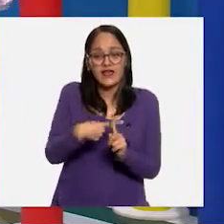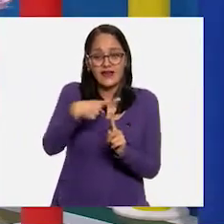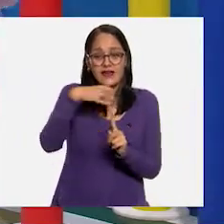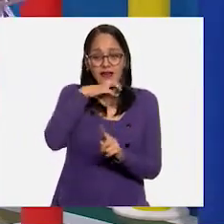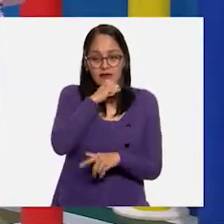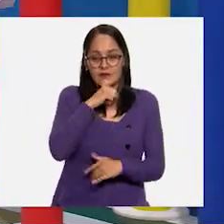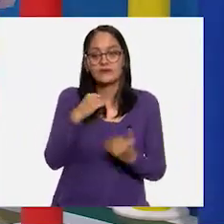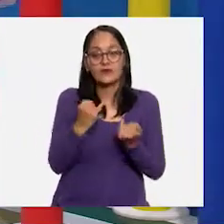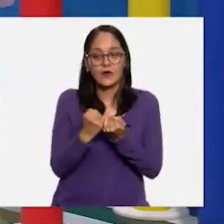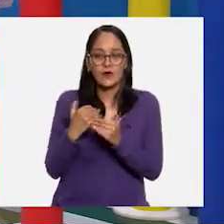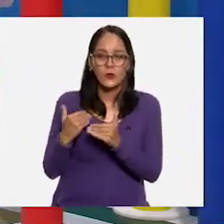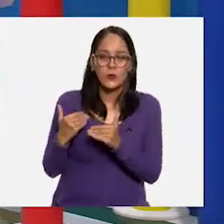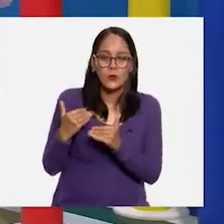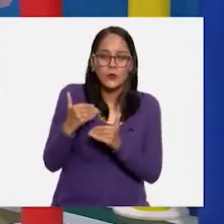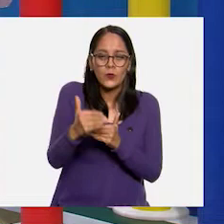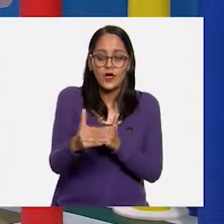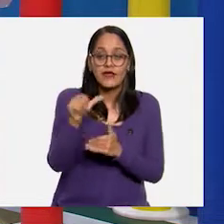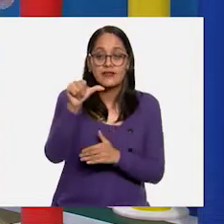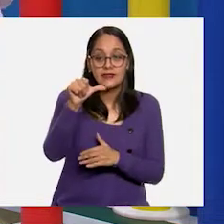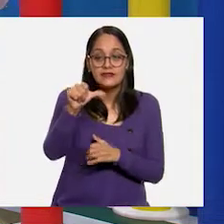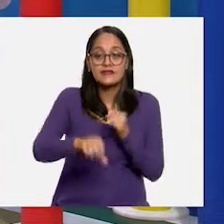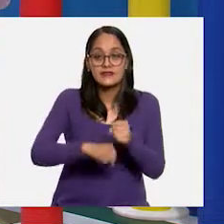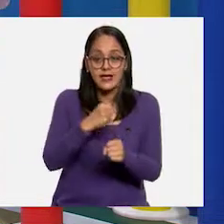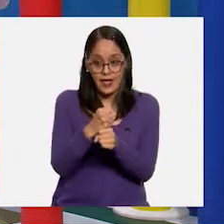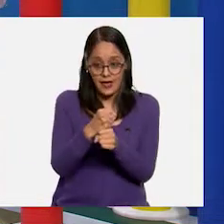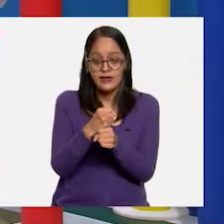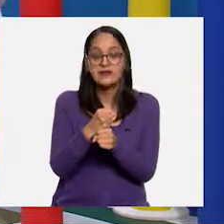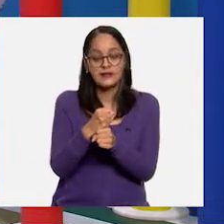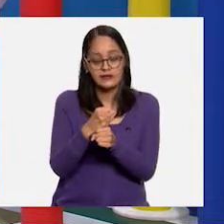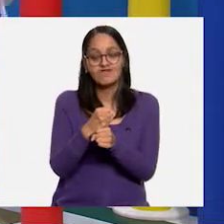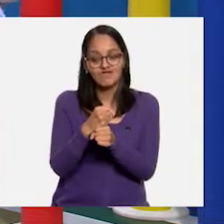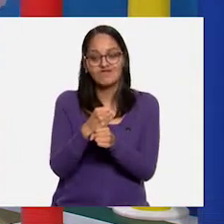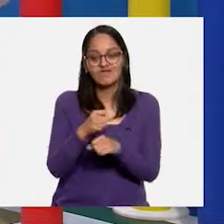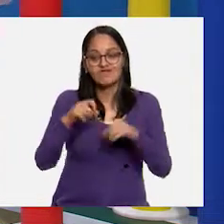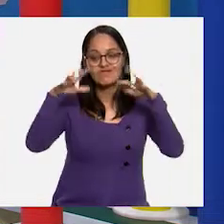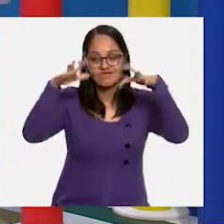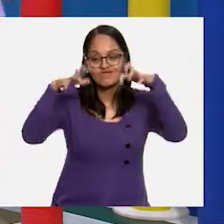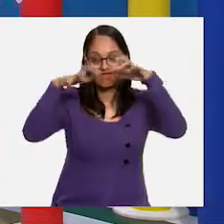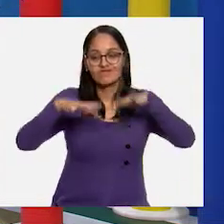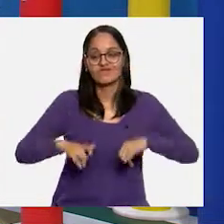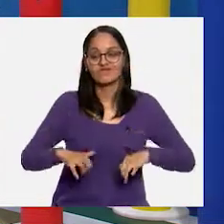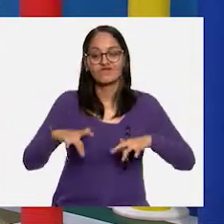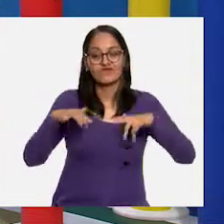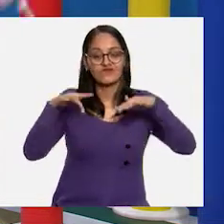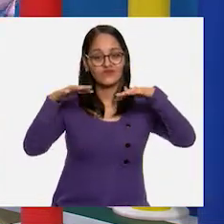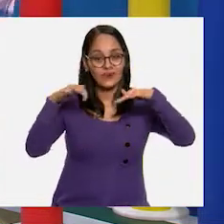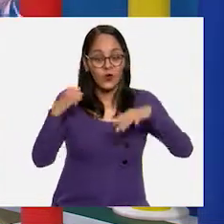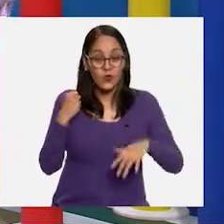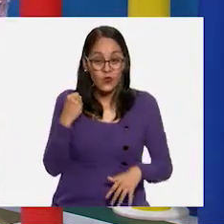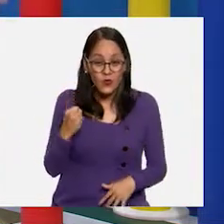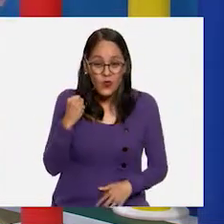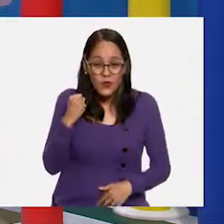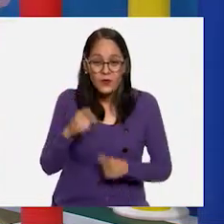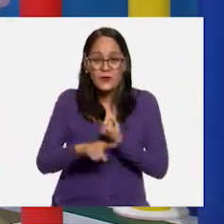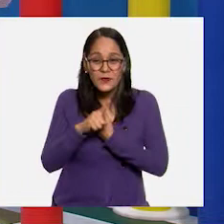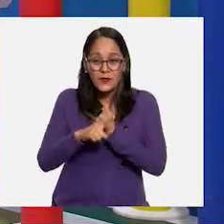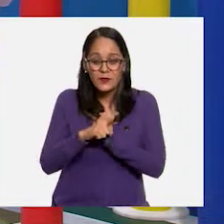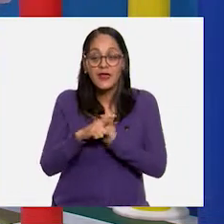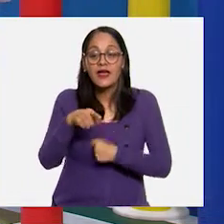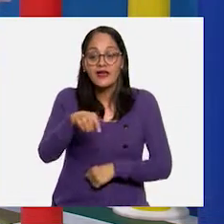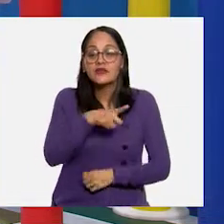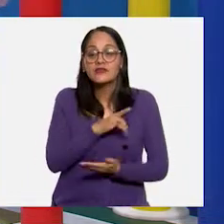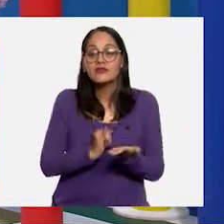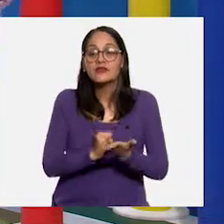de su fundación ocurrió su primer desastre por inundación. Fue de tal magnitud que decidieron